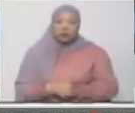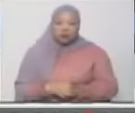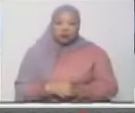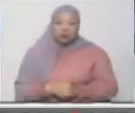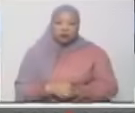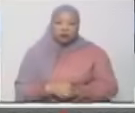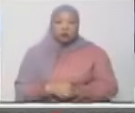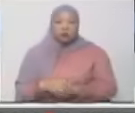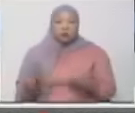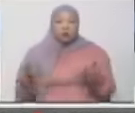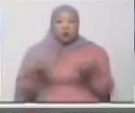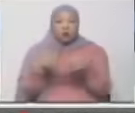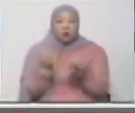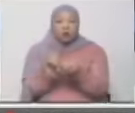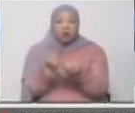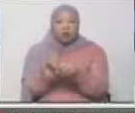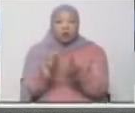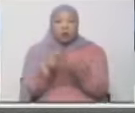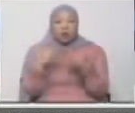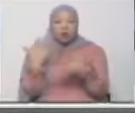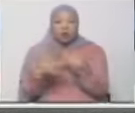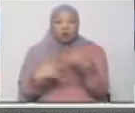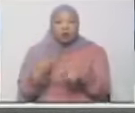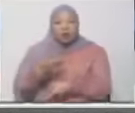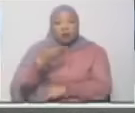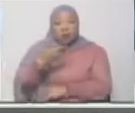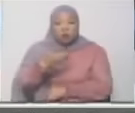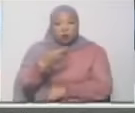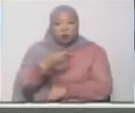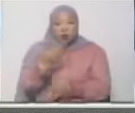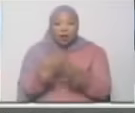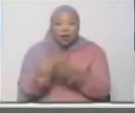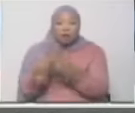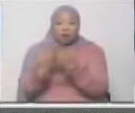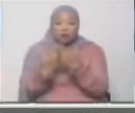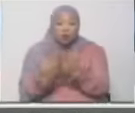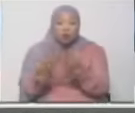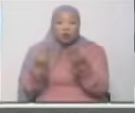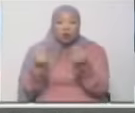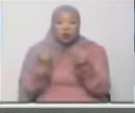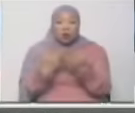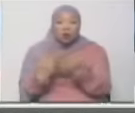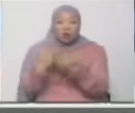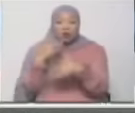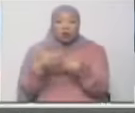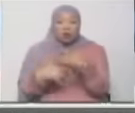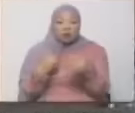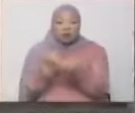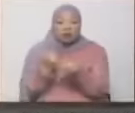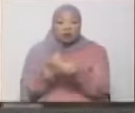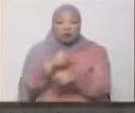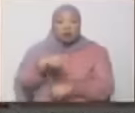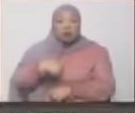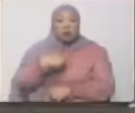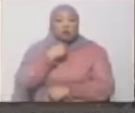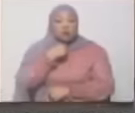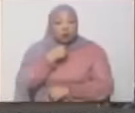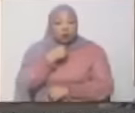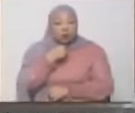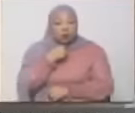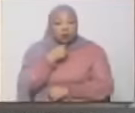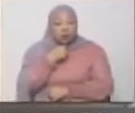Nosotros tenemos un conjunto de documentos muy importantes. Hay que estudiar mucho. Estudiar, subrayar. Me gusta leer en el